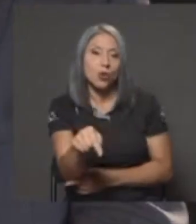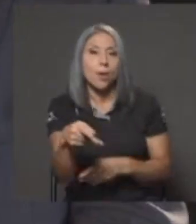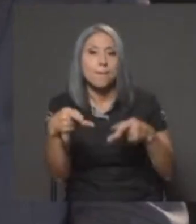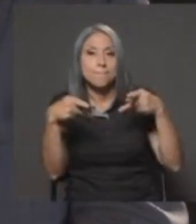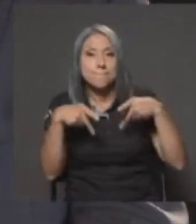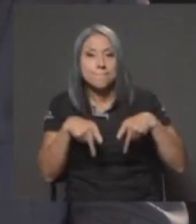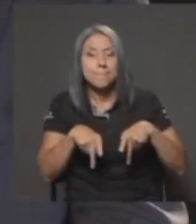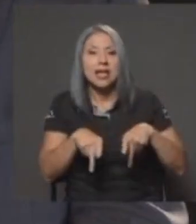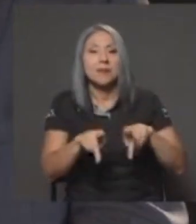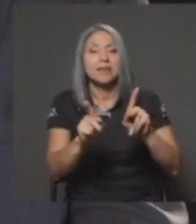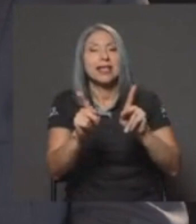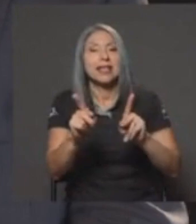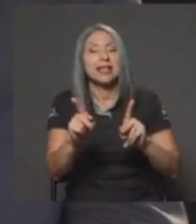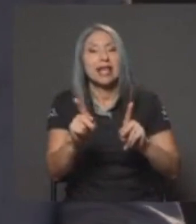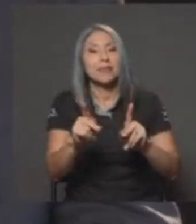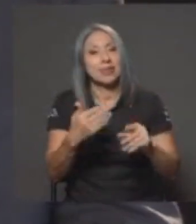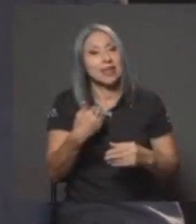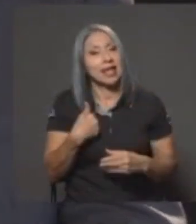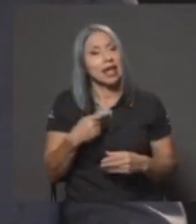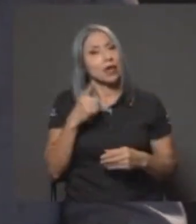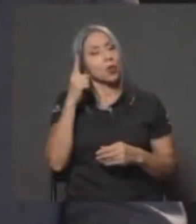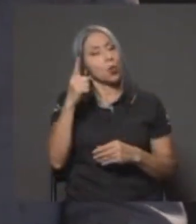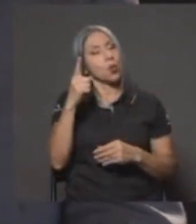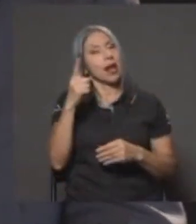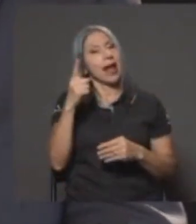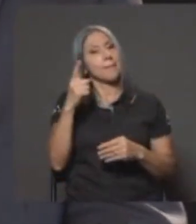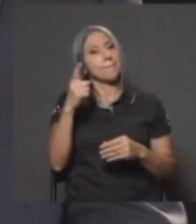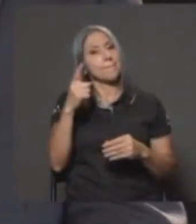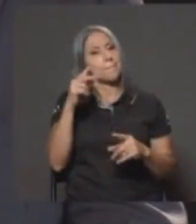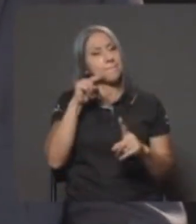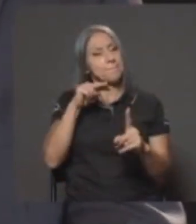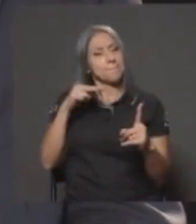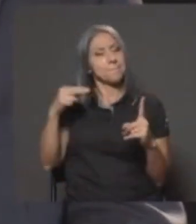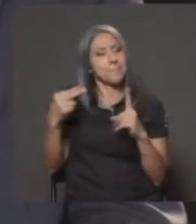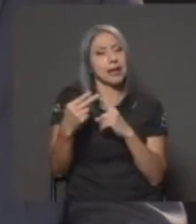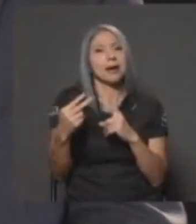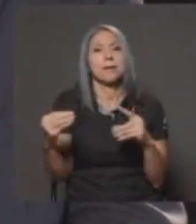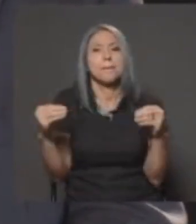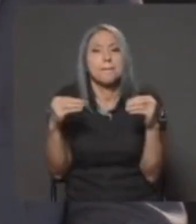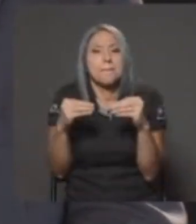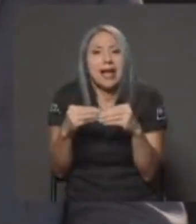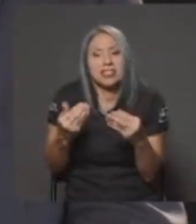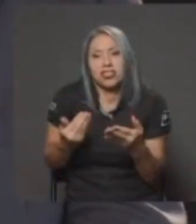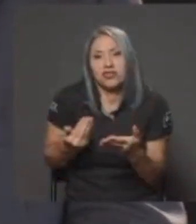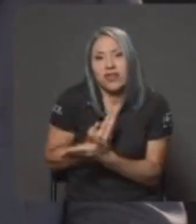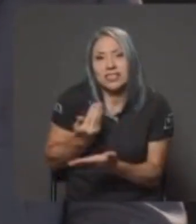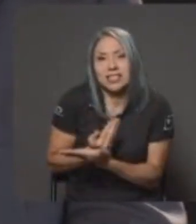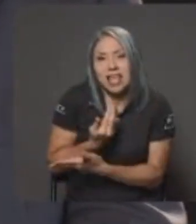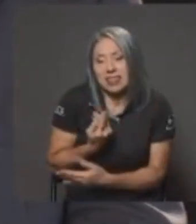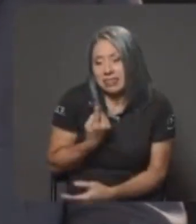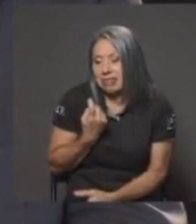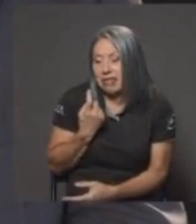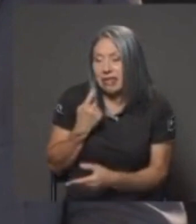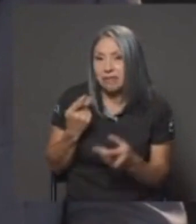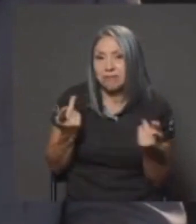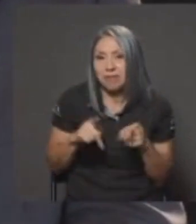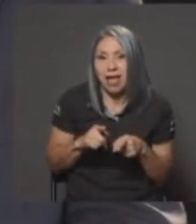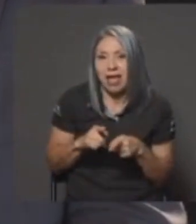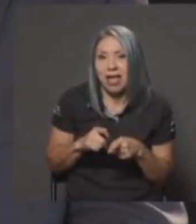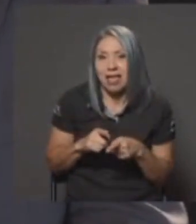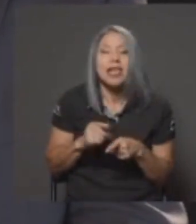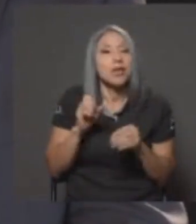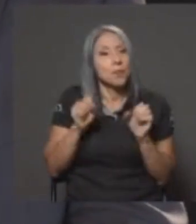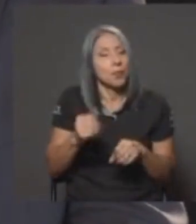tener una foto más reciente, digamos, pongámoslo así, más reciente de lo que va a